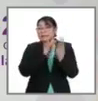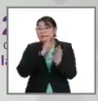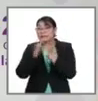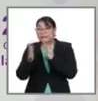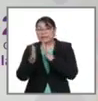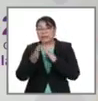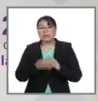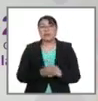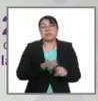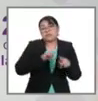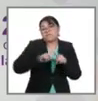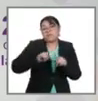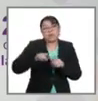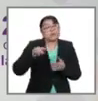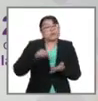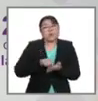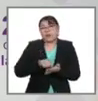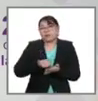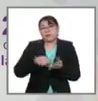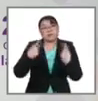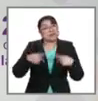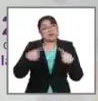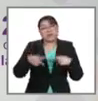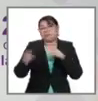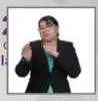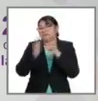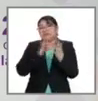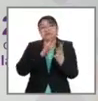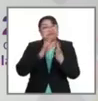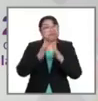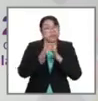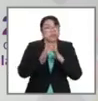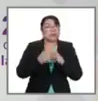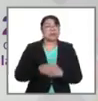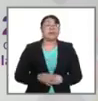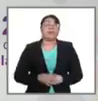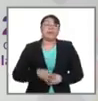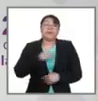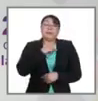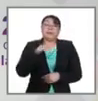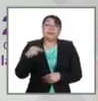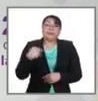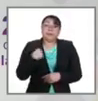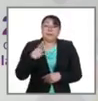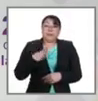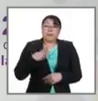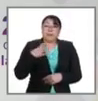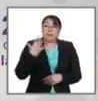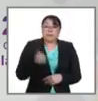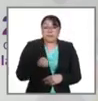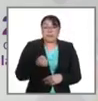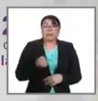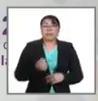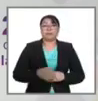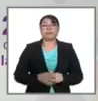como al interior del estado si nosotros logramos hacer que conjuntamente